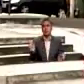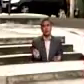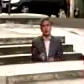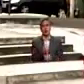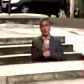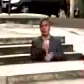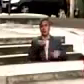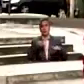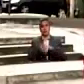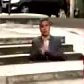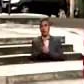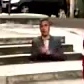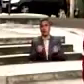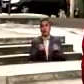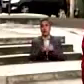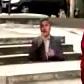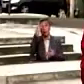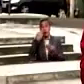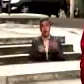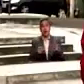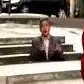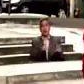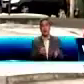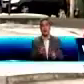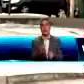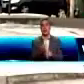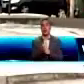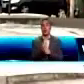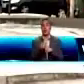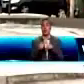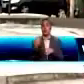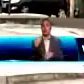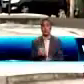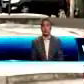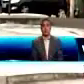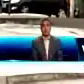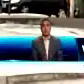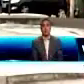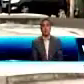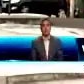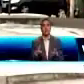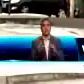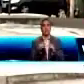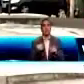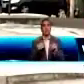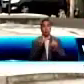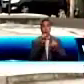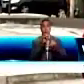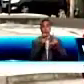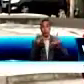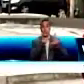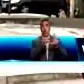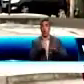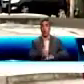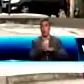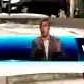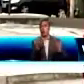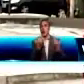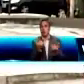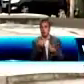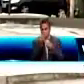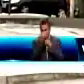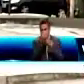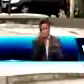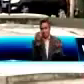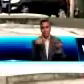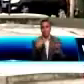ingresar hasta las instalaciones por medidas de bioseguridad. Pero hace pocos minutos pudimos hacer contacto vía Zoom con las autoridades. Preparamos un reportaje